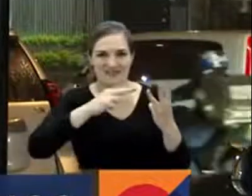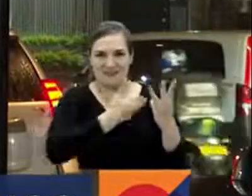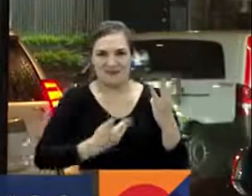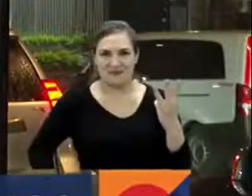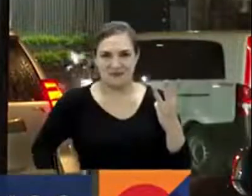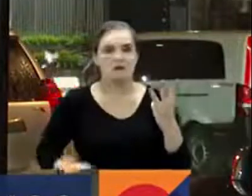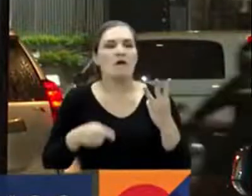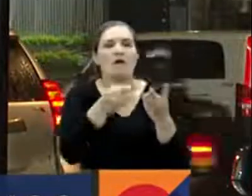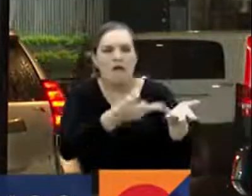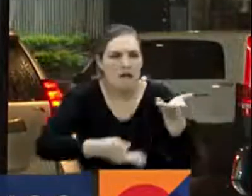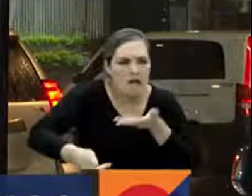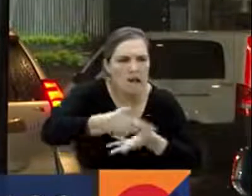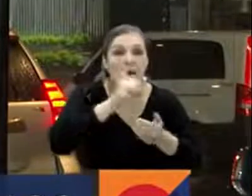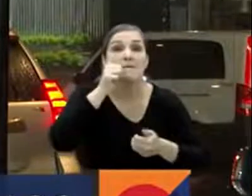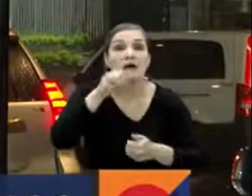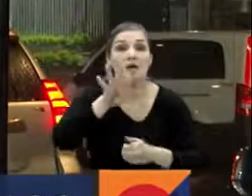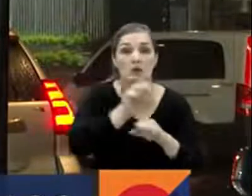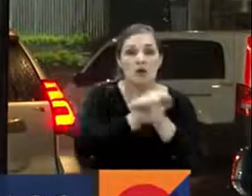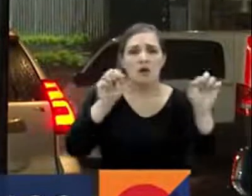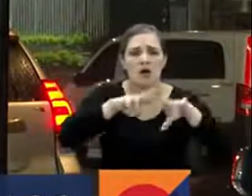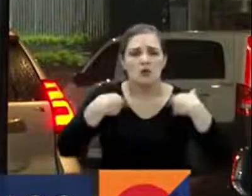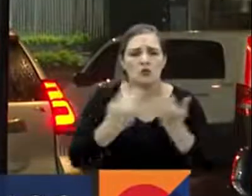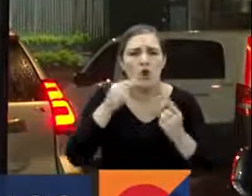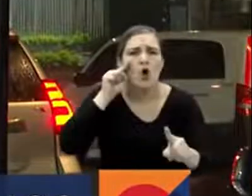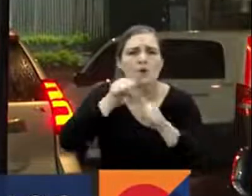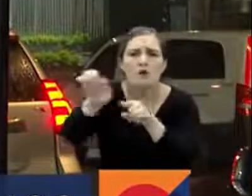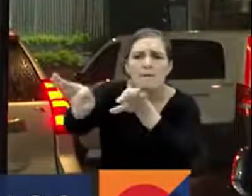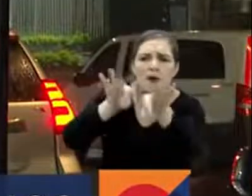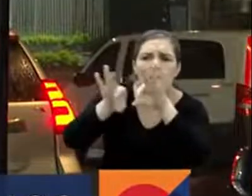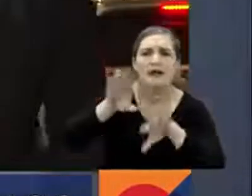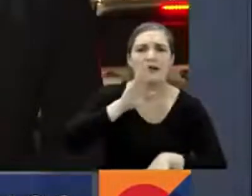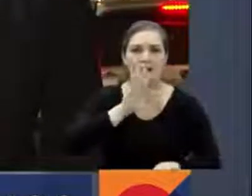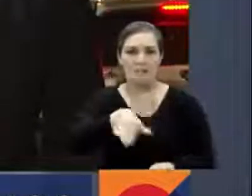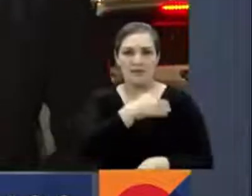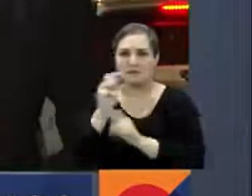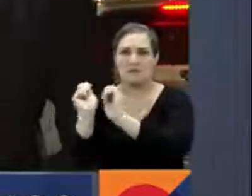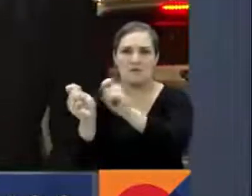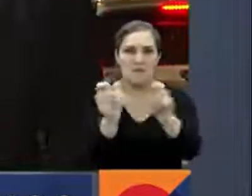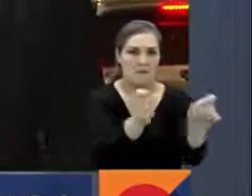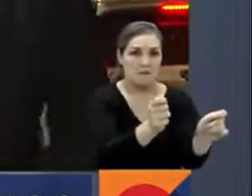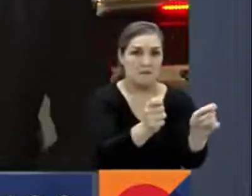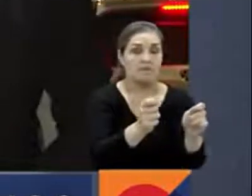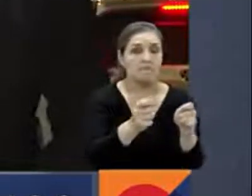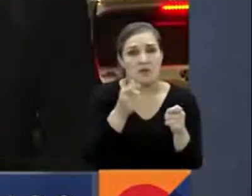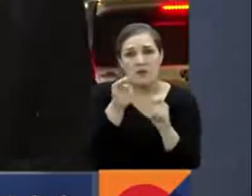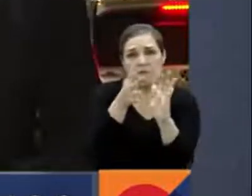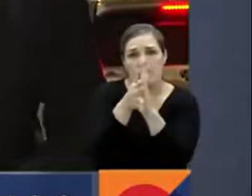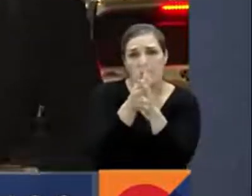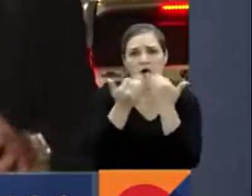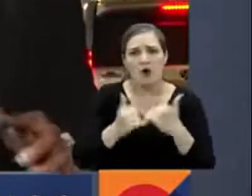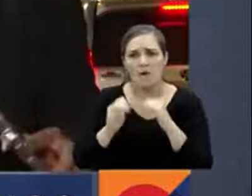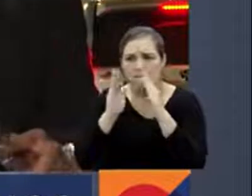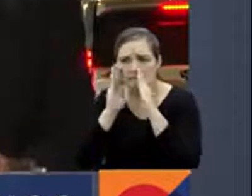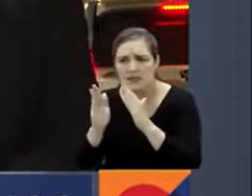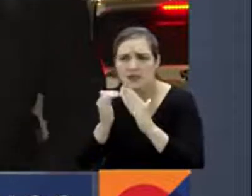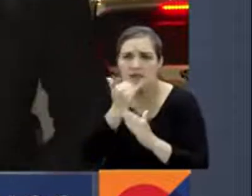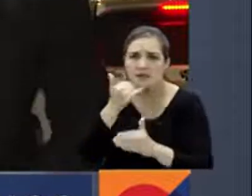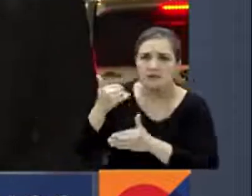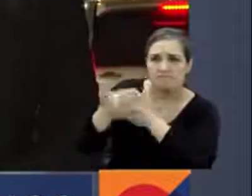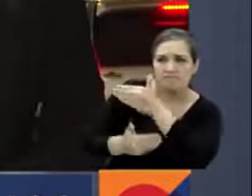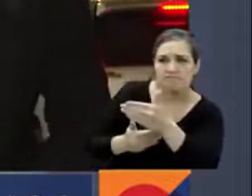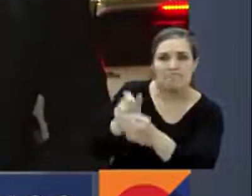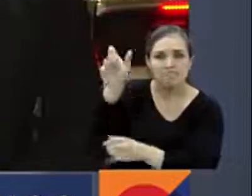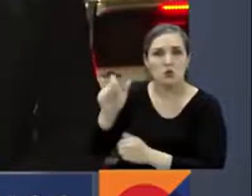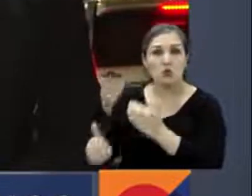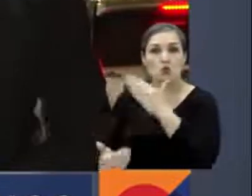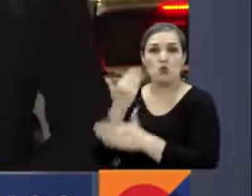a conformar cuál será el gabinete de su gobierno. Por el momento es toda la información y por supuesto seguiremos muy pendientes de todos los pasos del